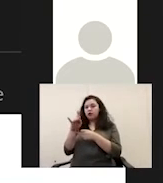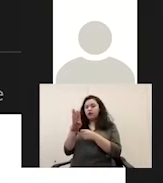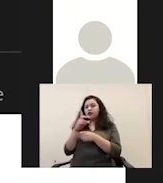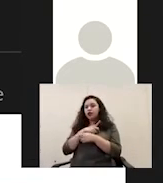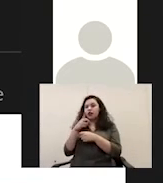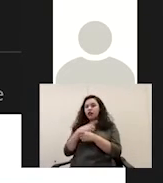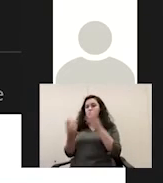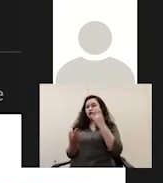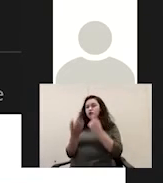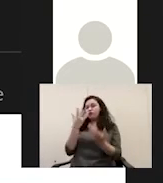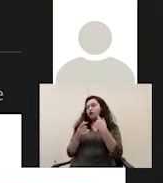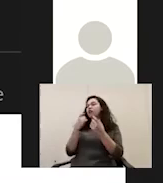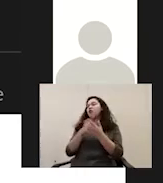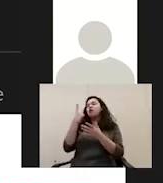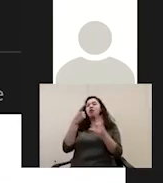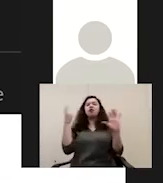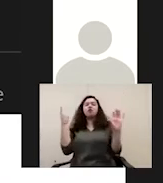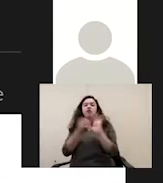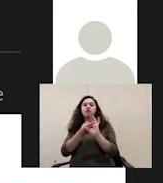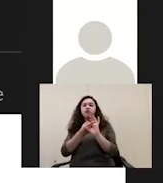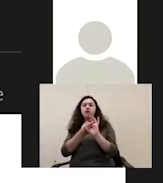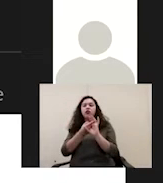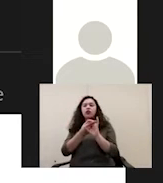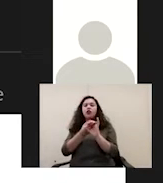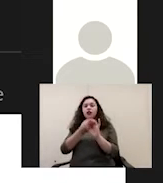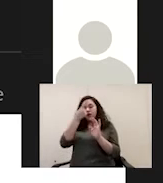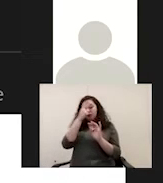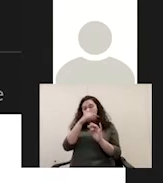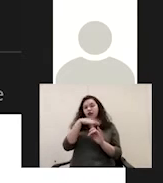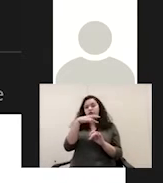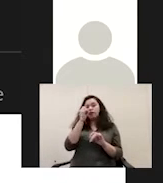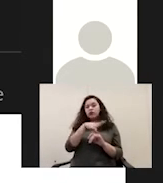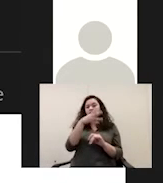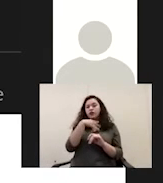sacan una jeringa, pues entonces pónganla en residuos sanitarios.